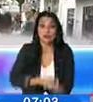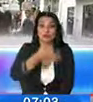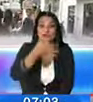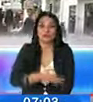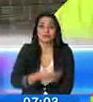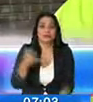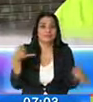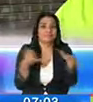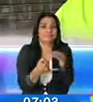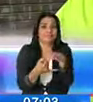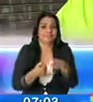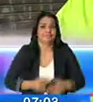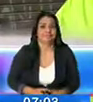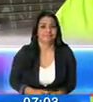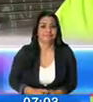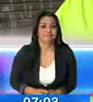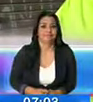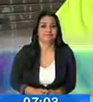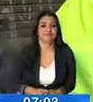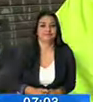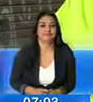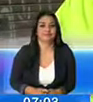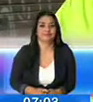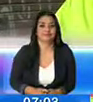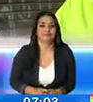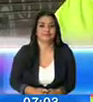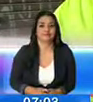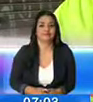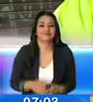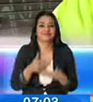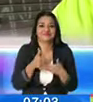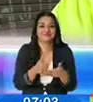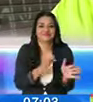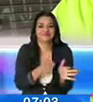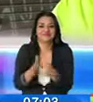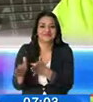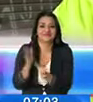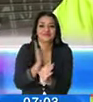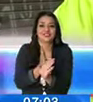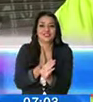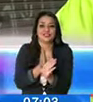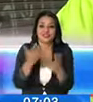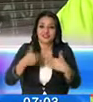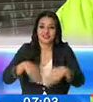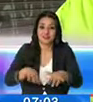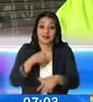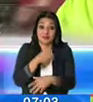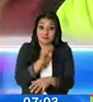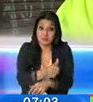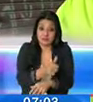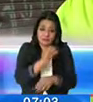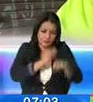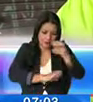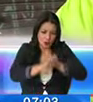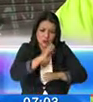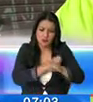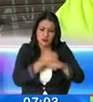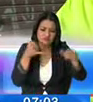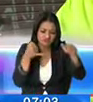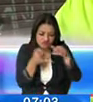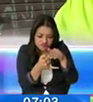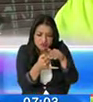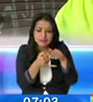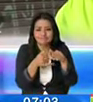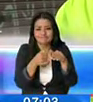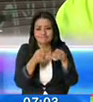violación y se le brindó ayuda psicológica igual manera se le realizó un examen es producto ecológicos en